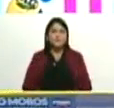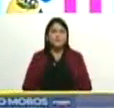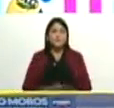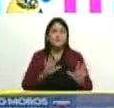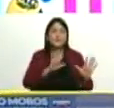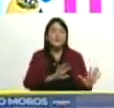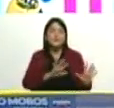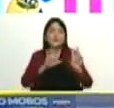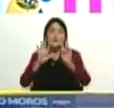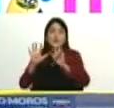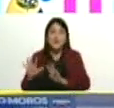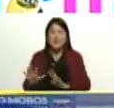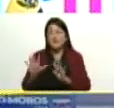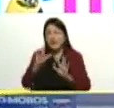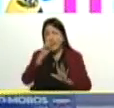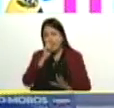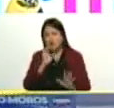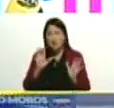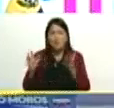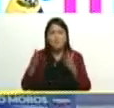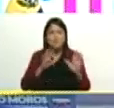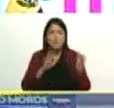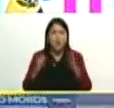16-17 años viendo estos espacios,